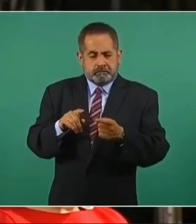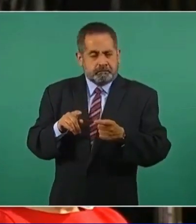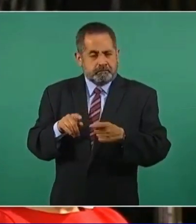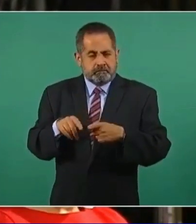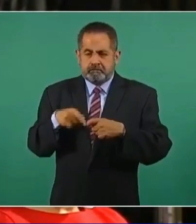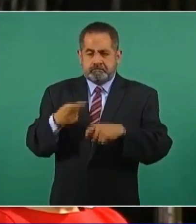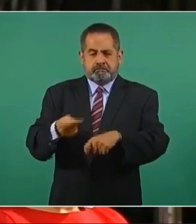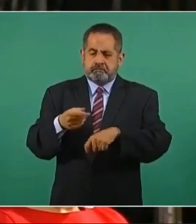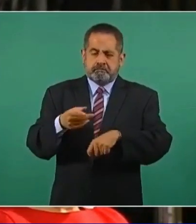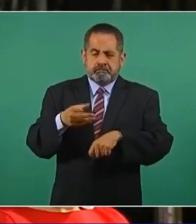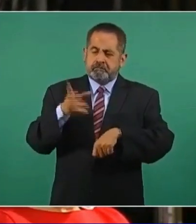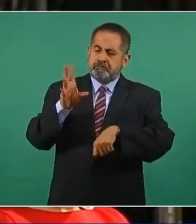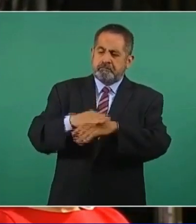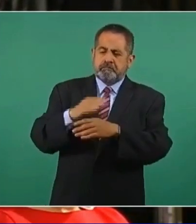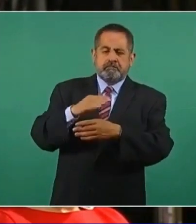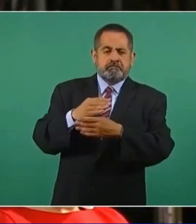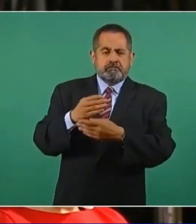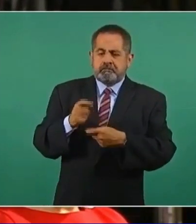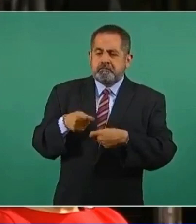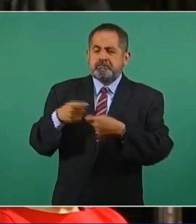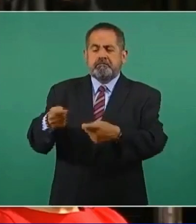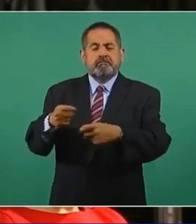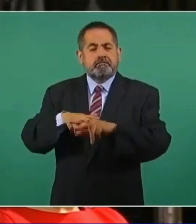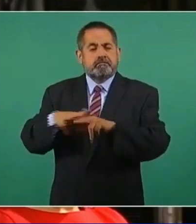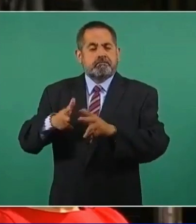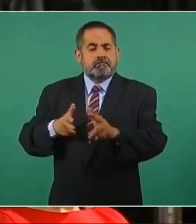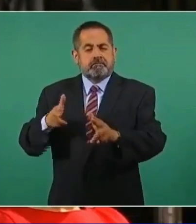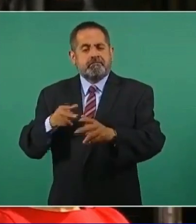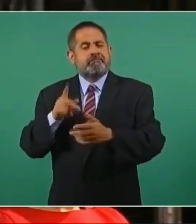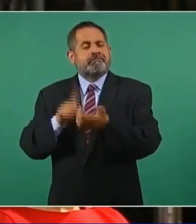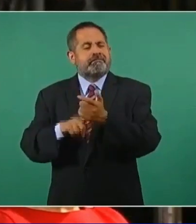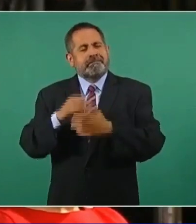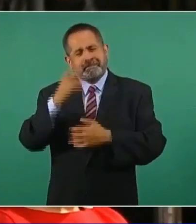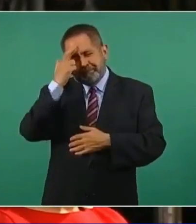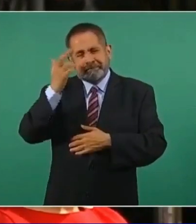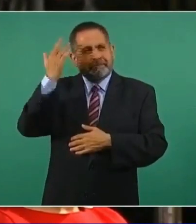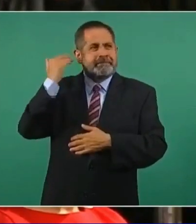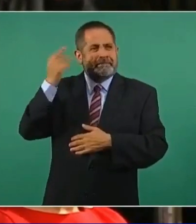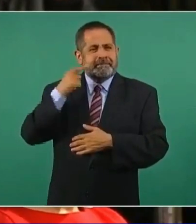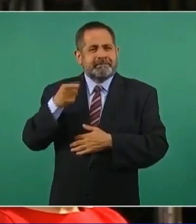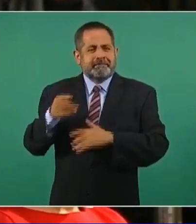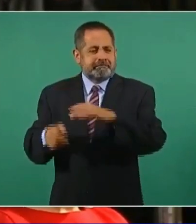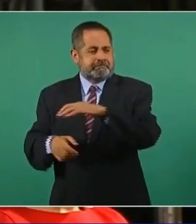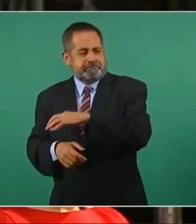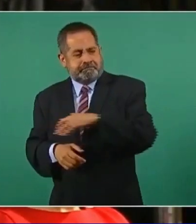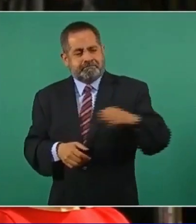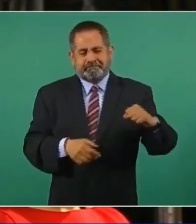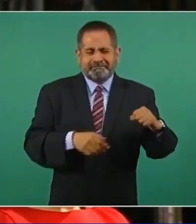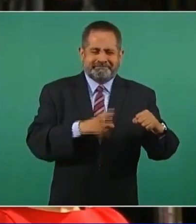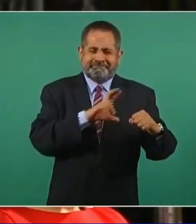los ferrocarriles se bajan de 50, de lo que privatizaron